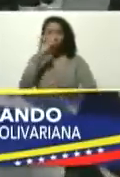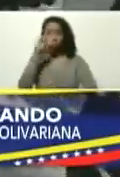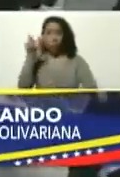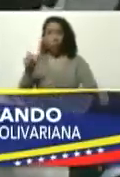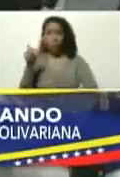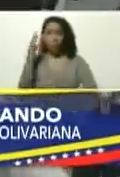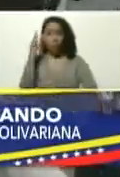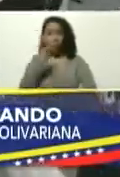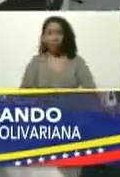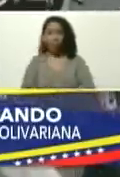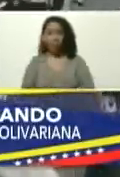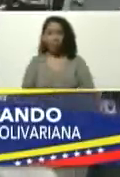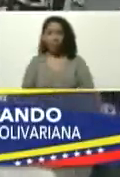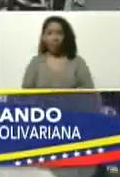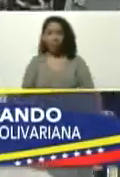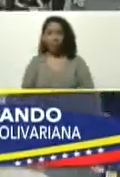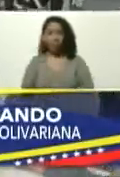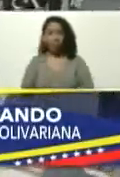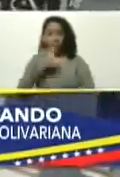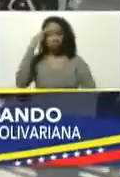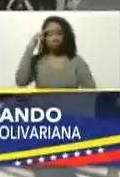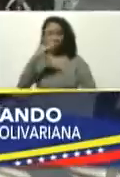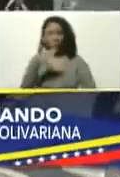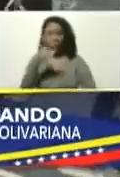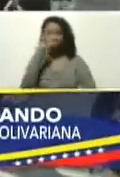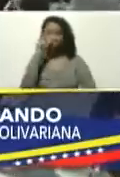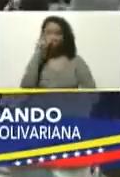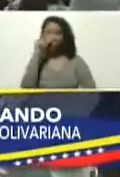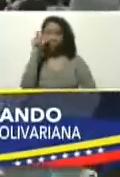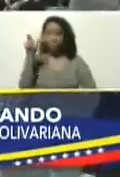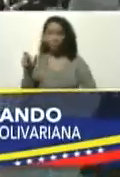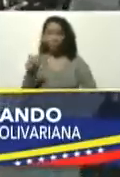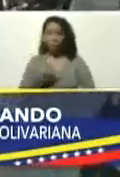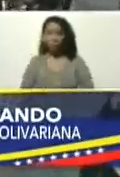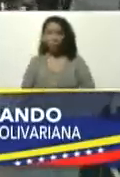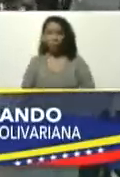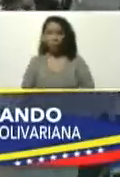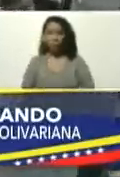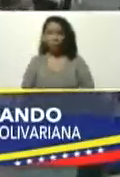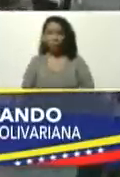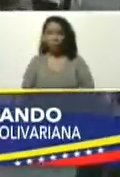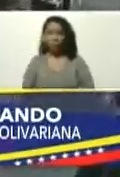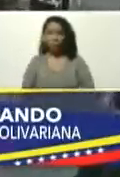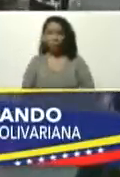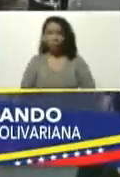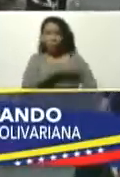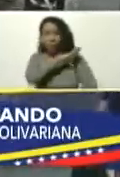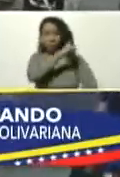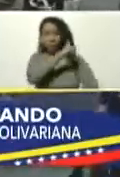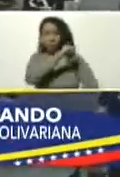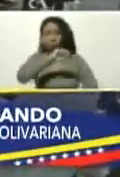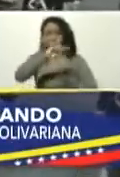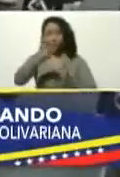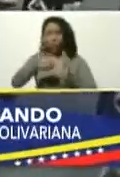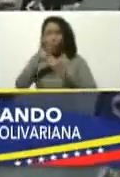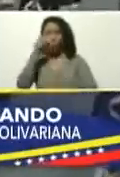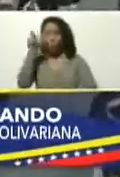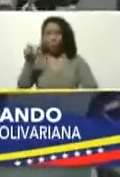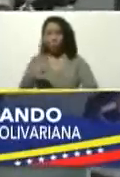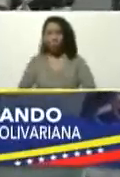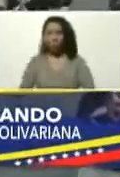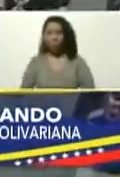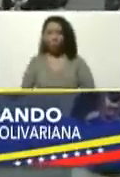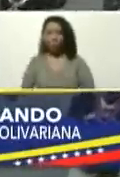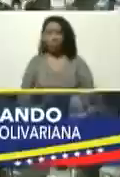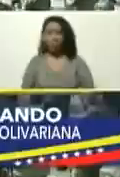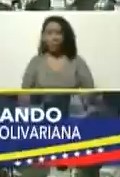Quijada. Almirante José Pestana Abreu. Mayor general Sidney Lázaro Partida.